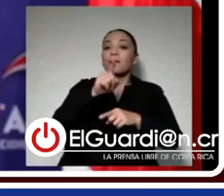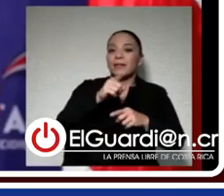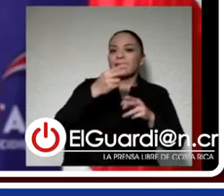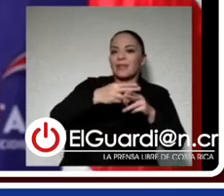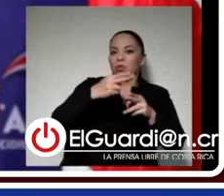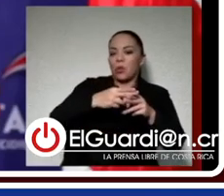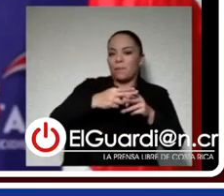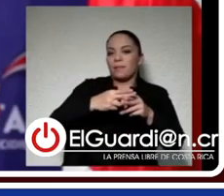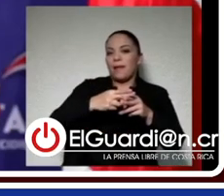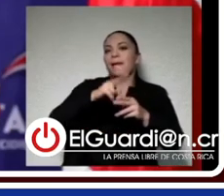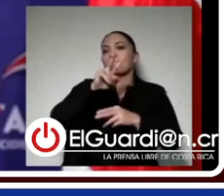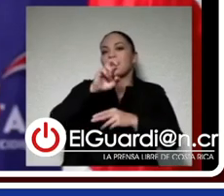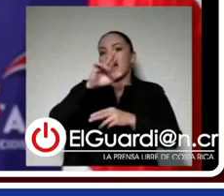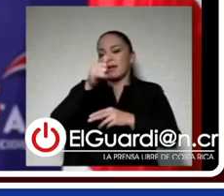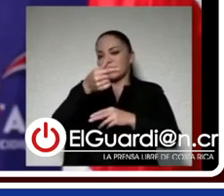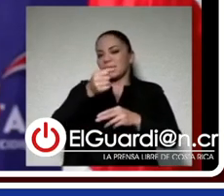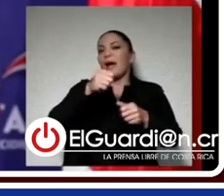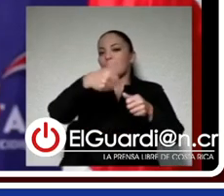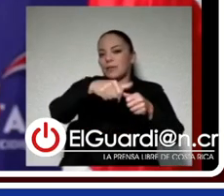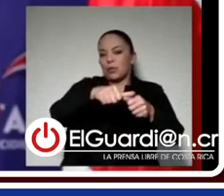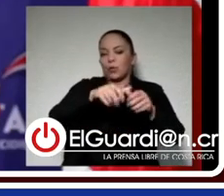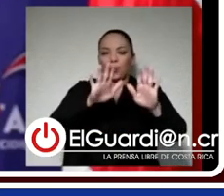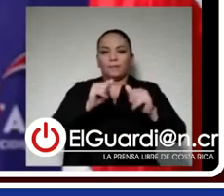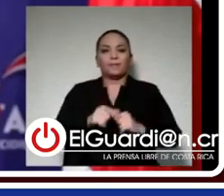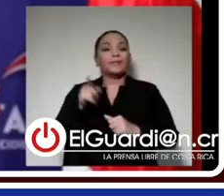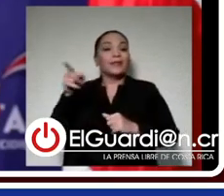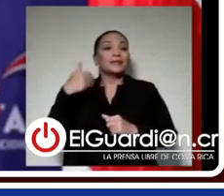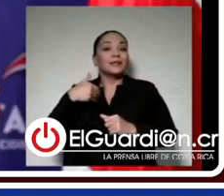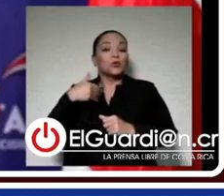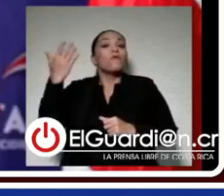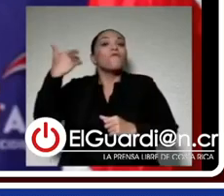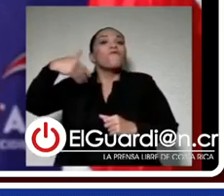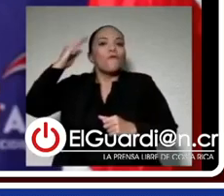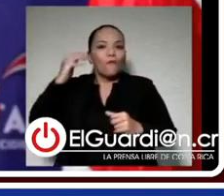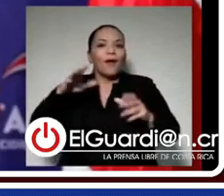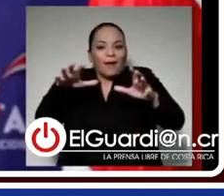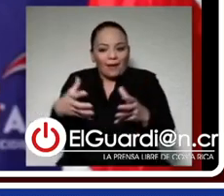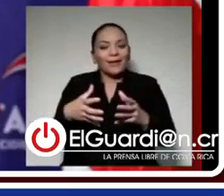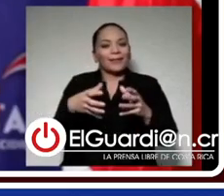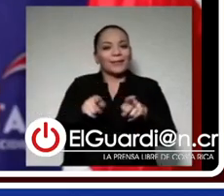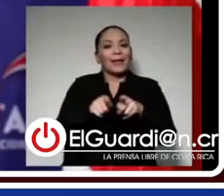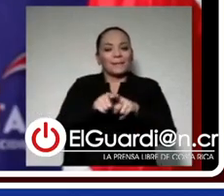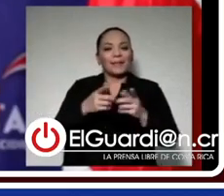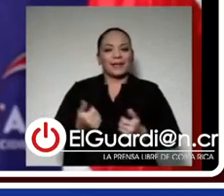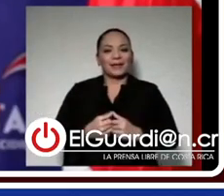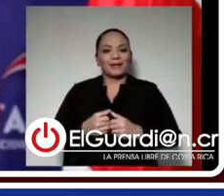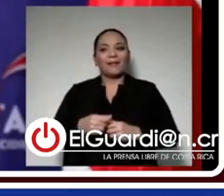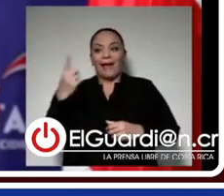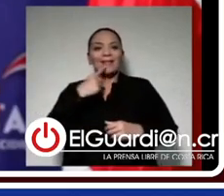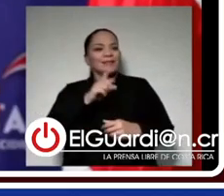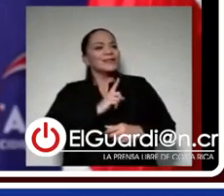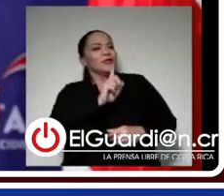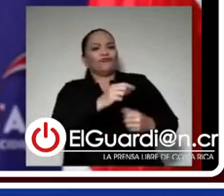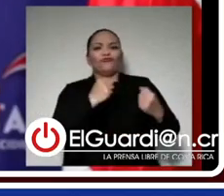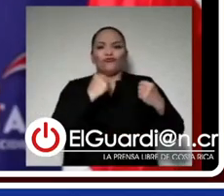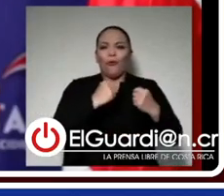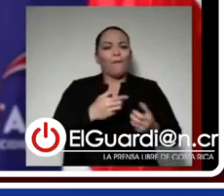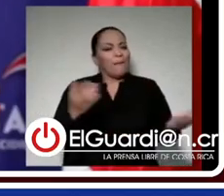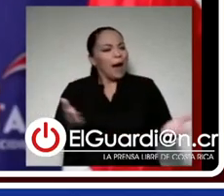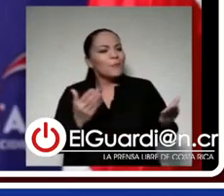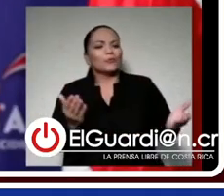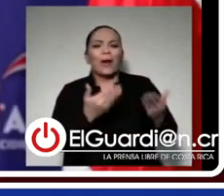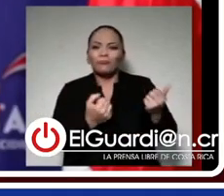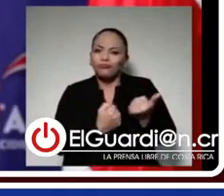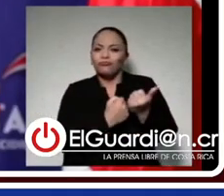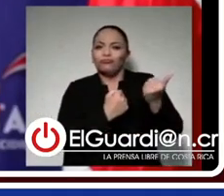Entonces, este señor, que fue compañero de batalla, se hacía, yo estoy aquí peleando, vamos.